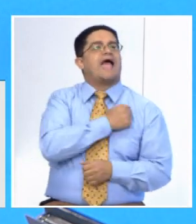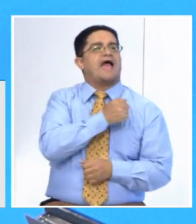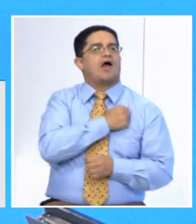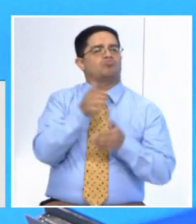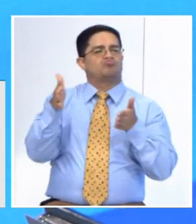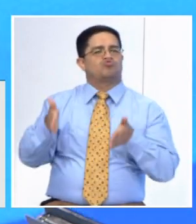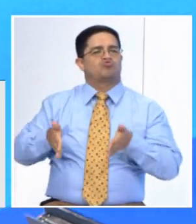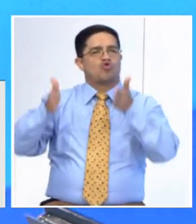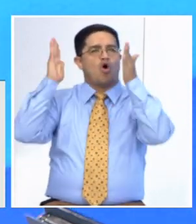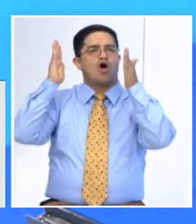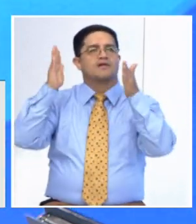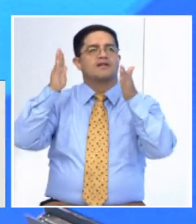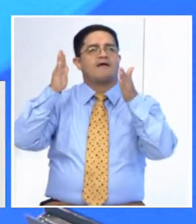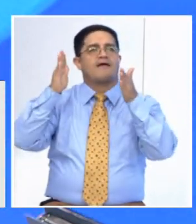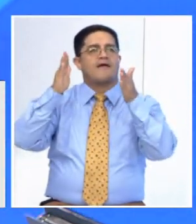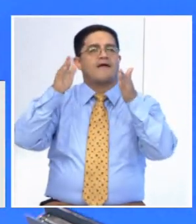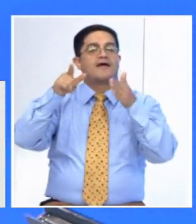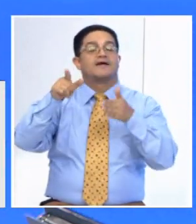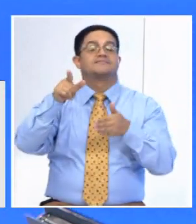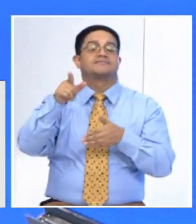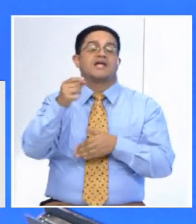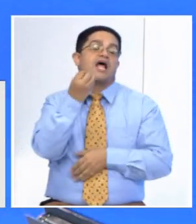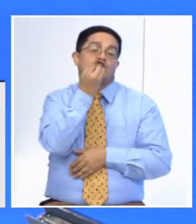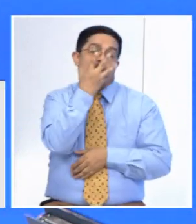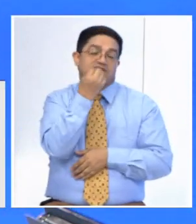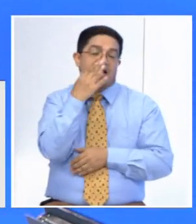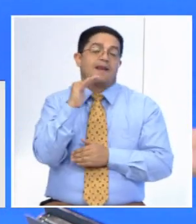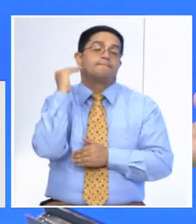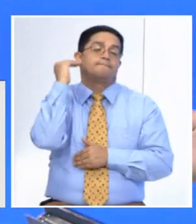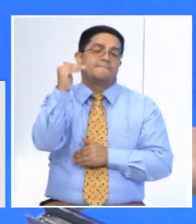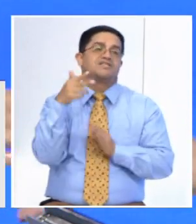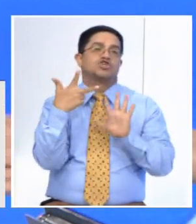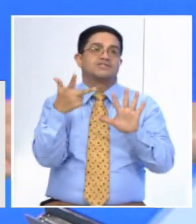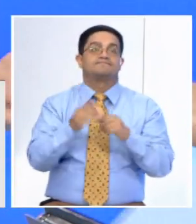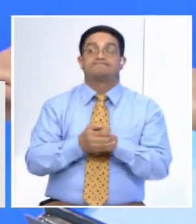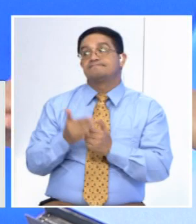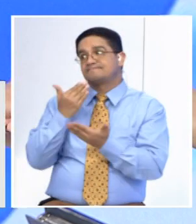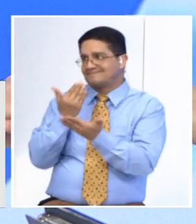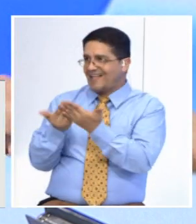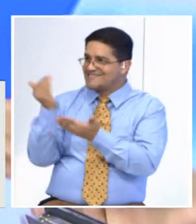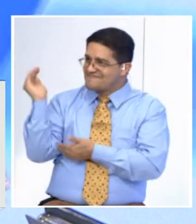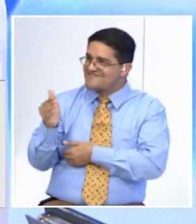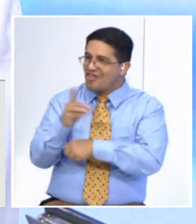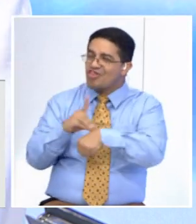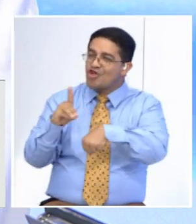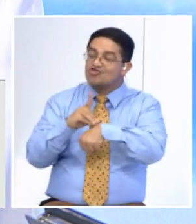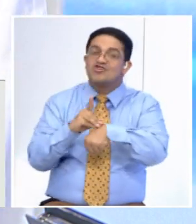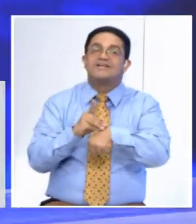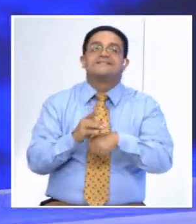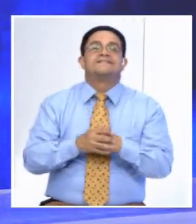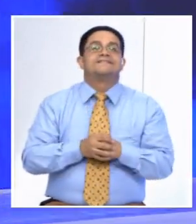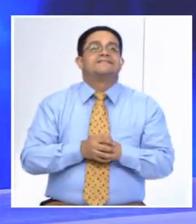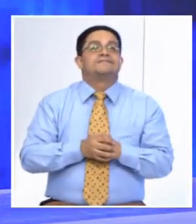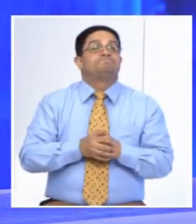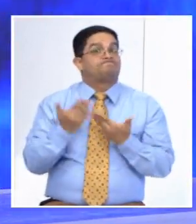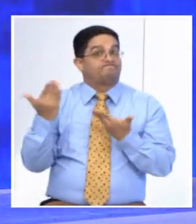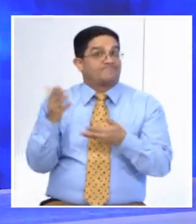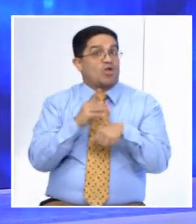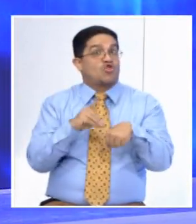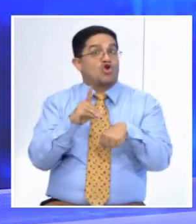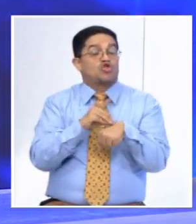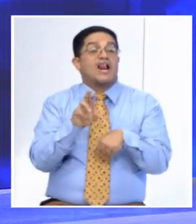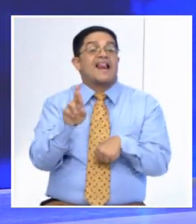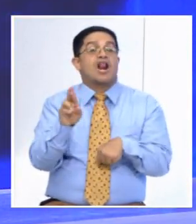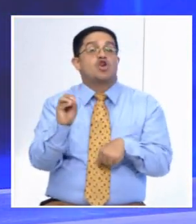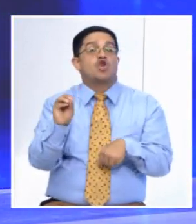Empresarial El Rosal, piso 3. Gracias por acompañarnos el día de hoy, doctora. Gracias por estar Gracias con nosotros. La doctora Jennifer Roa